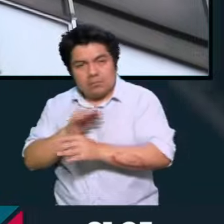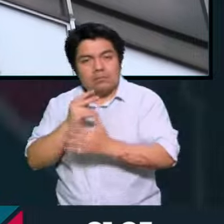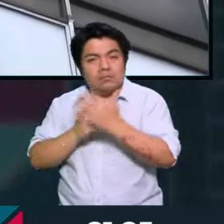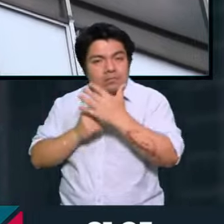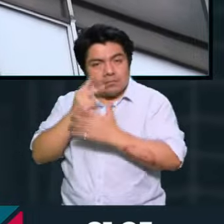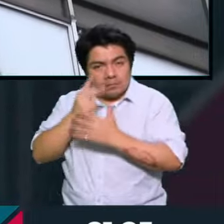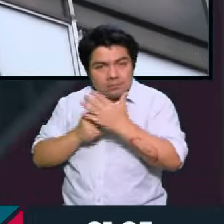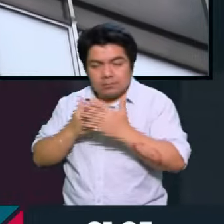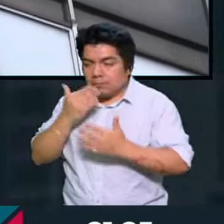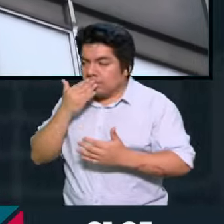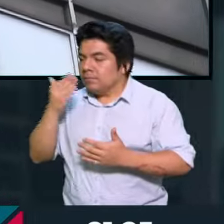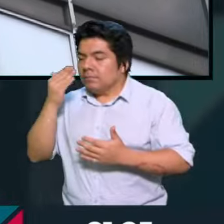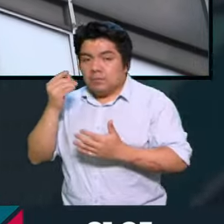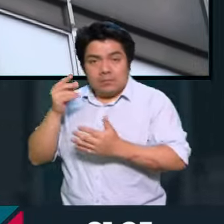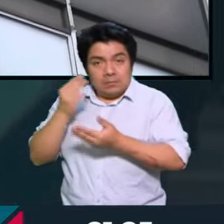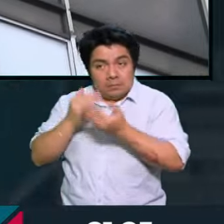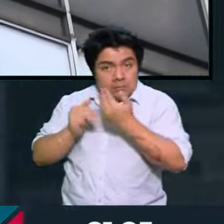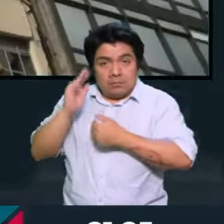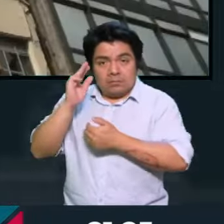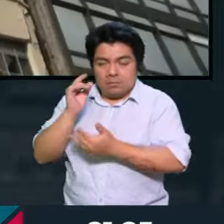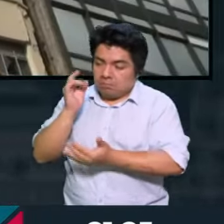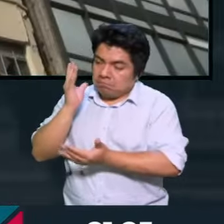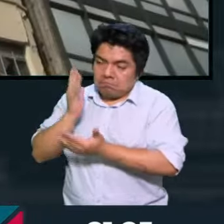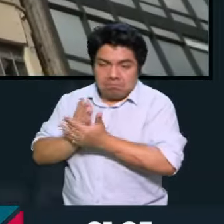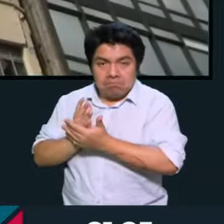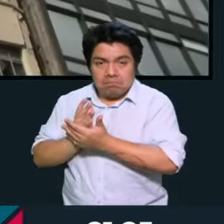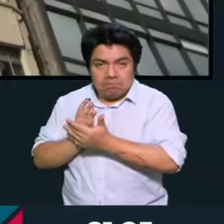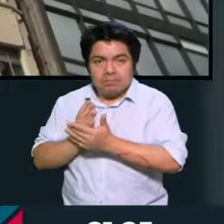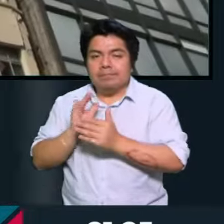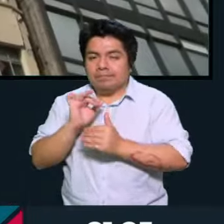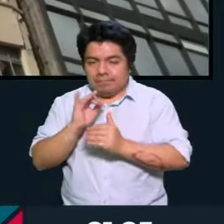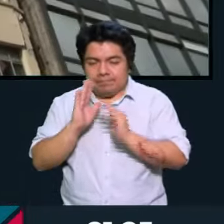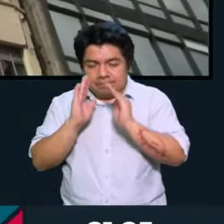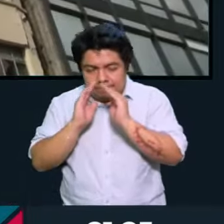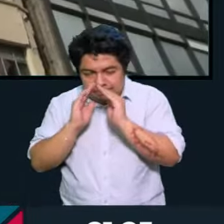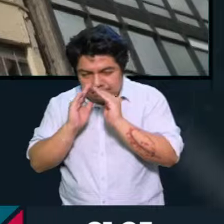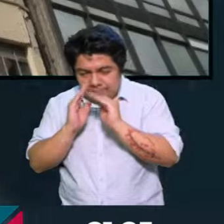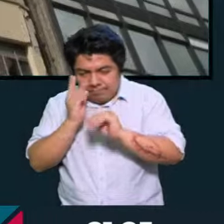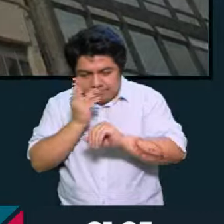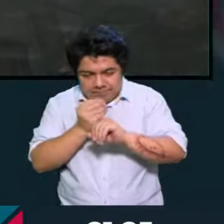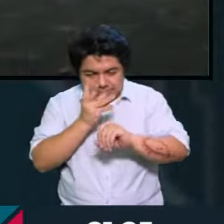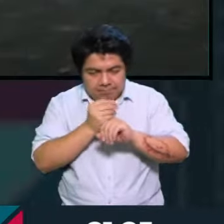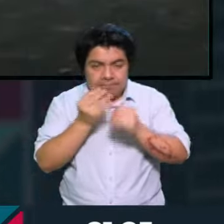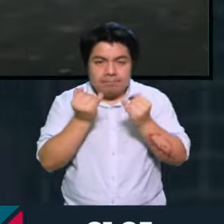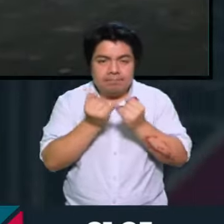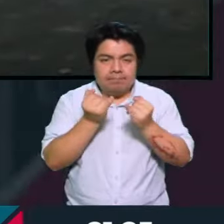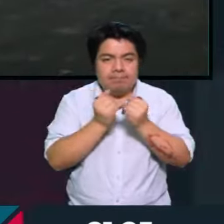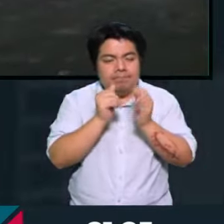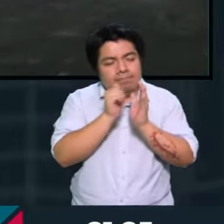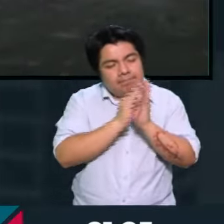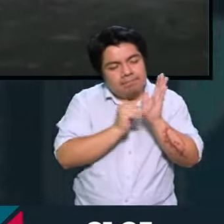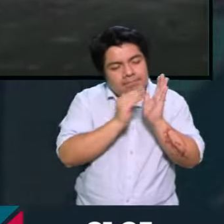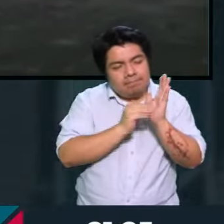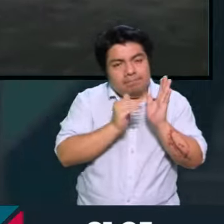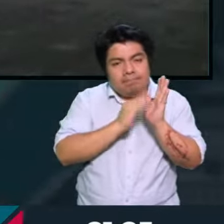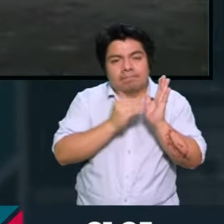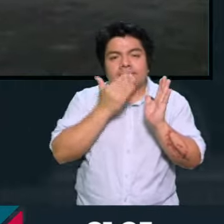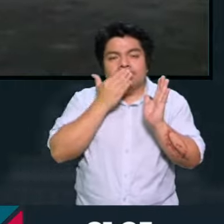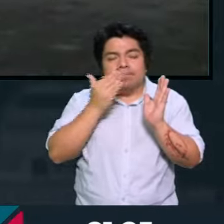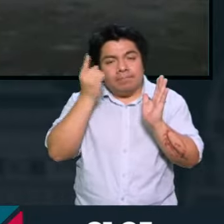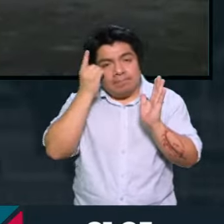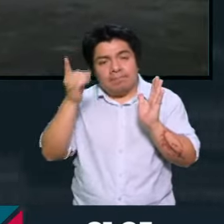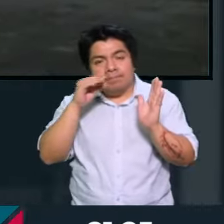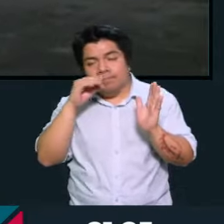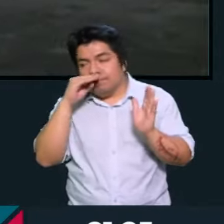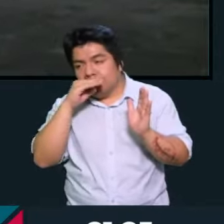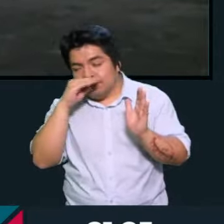generoso, único en el mundo, en el que se está reconstruyendo y rehabilitando a título gratuito y no por subsidios. Generalmente los otros países